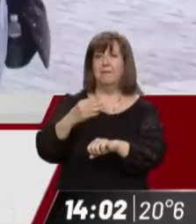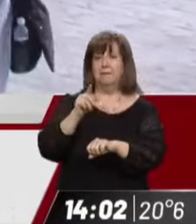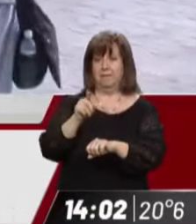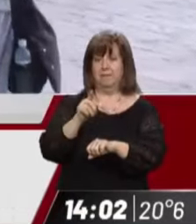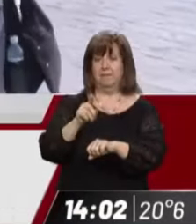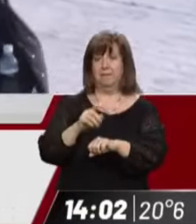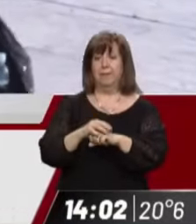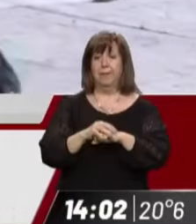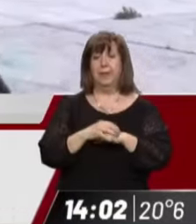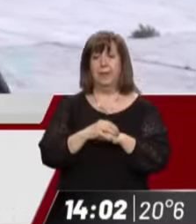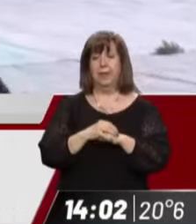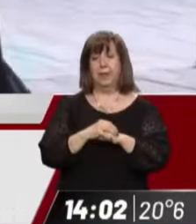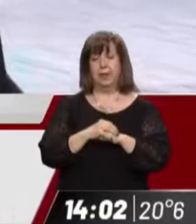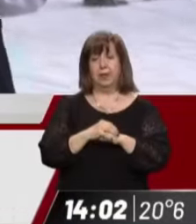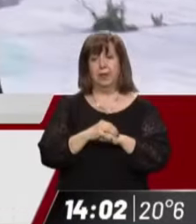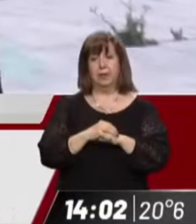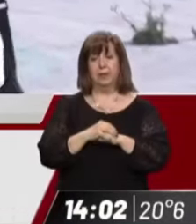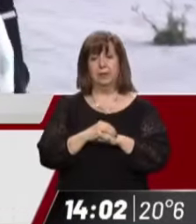No,